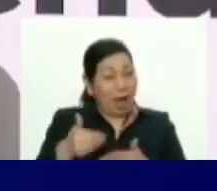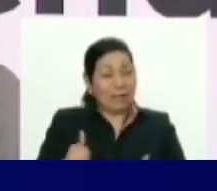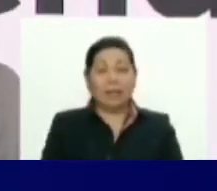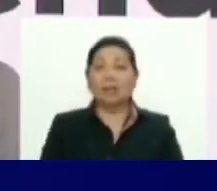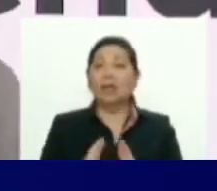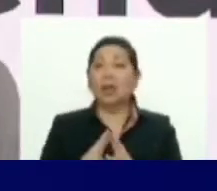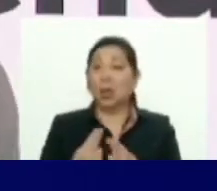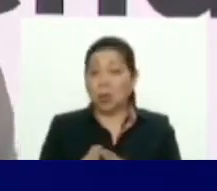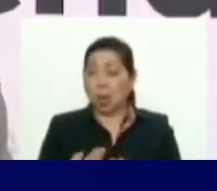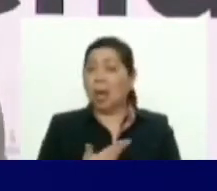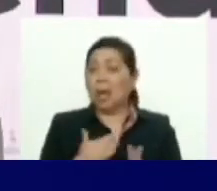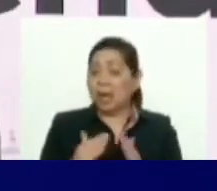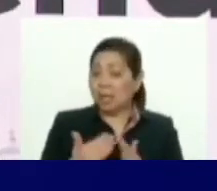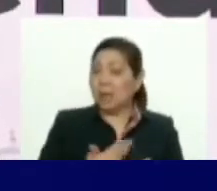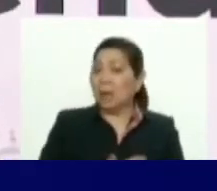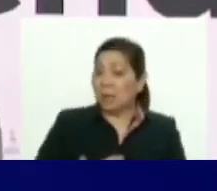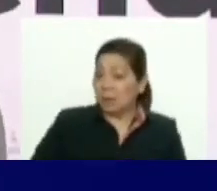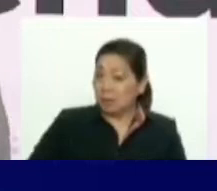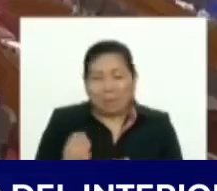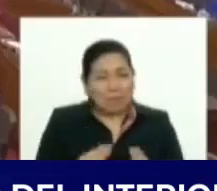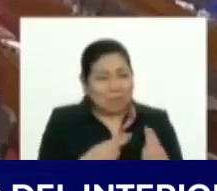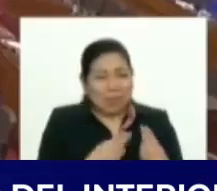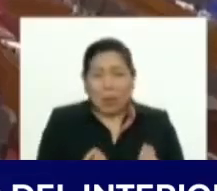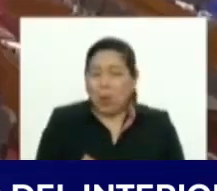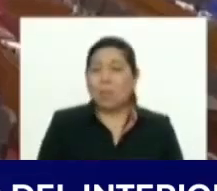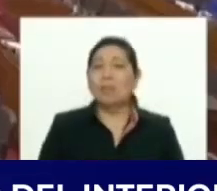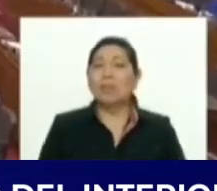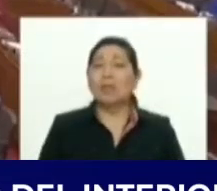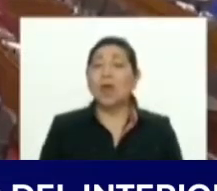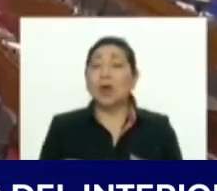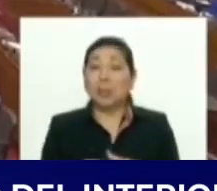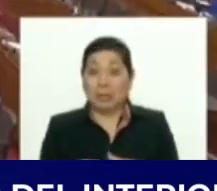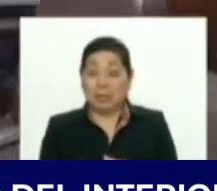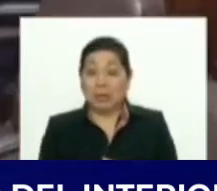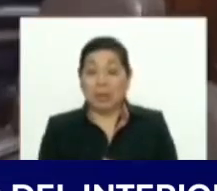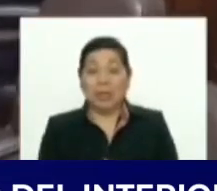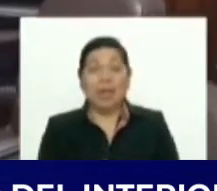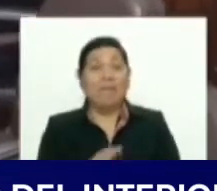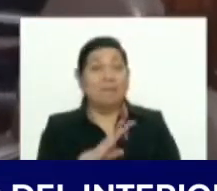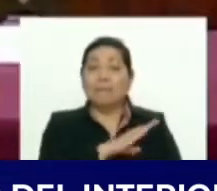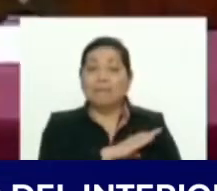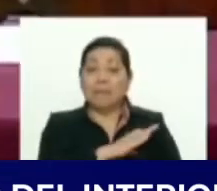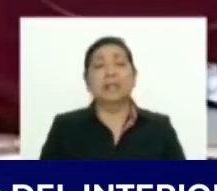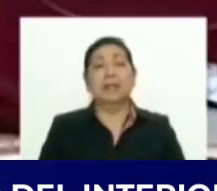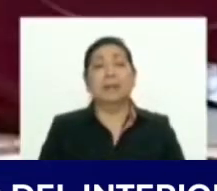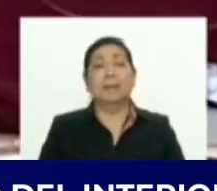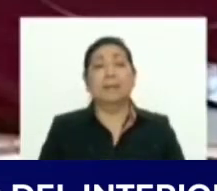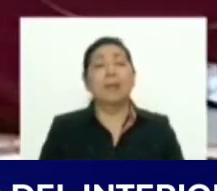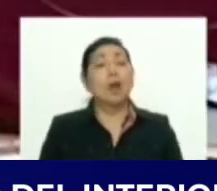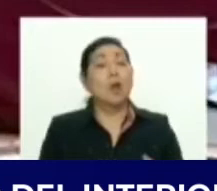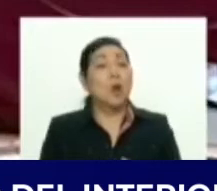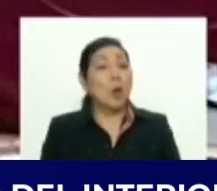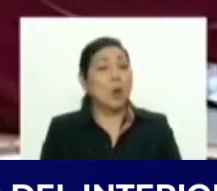ha tenido reuniones en Palacio de Gobierno con el presidente de la República. Comisión también solicitará la declaración del ex jefe